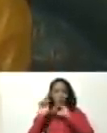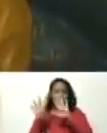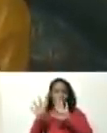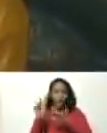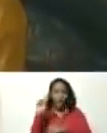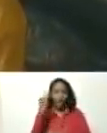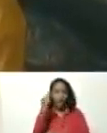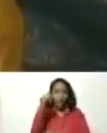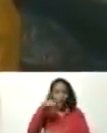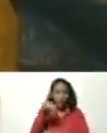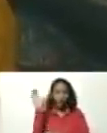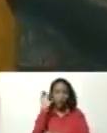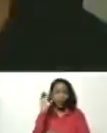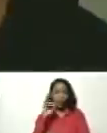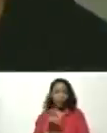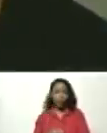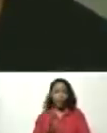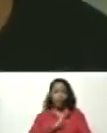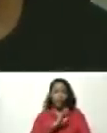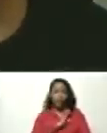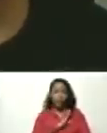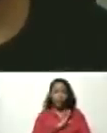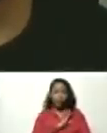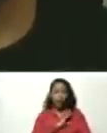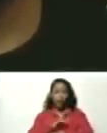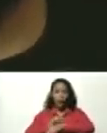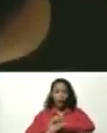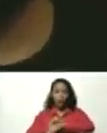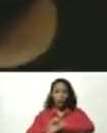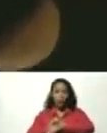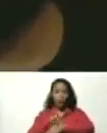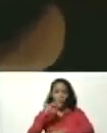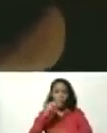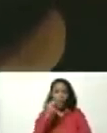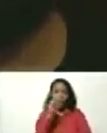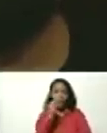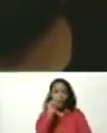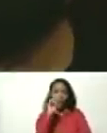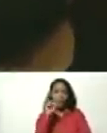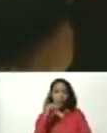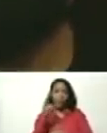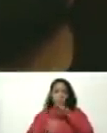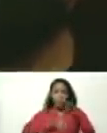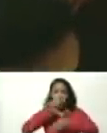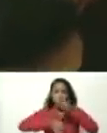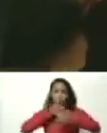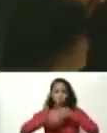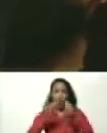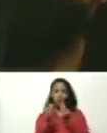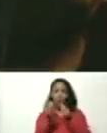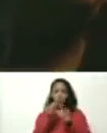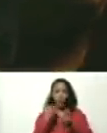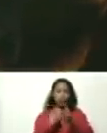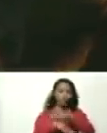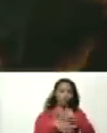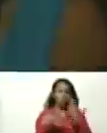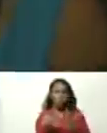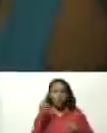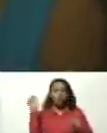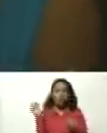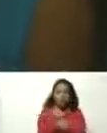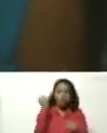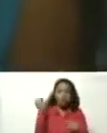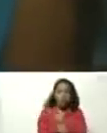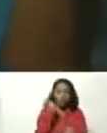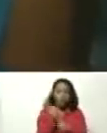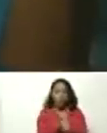ejes de Caracas. Aquí tenemos al doctor Marín, que nos puede explicar cómo vamos trabajando